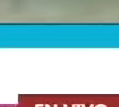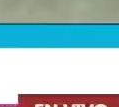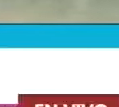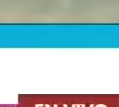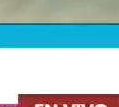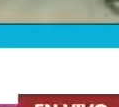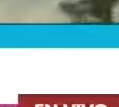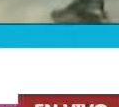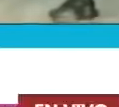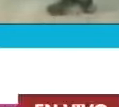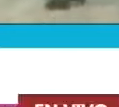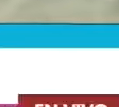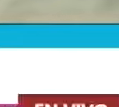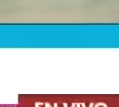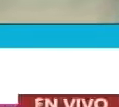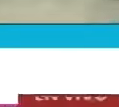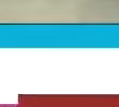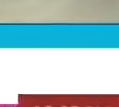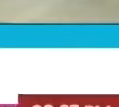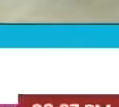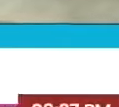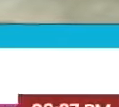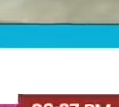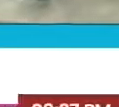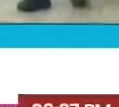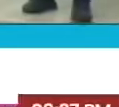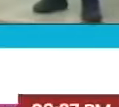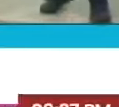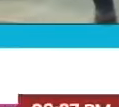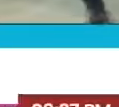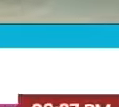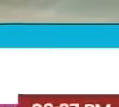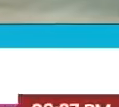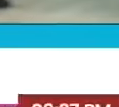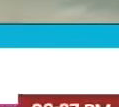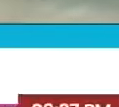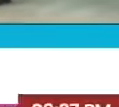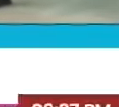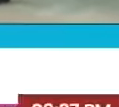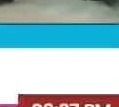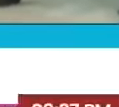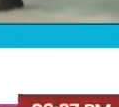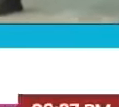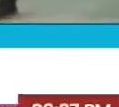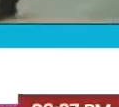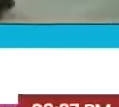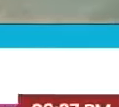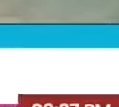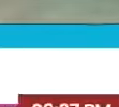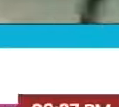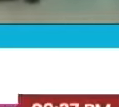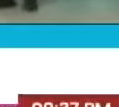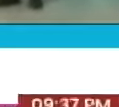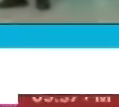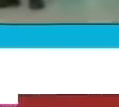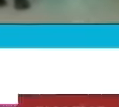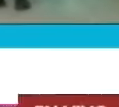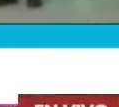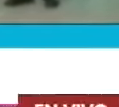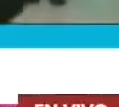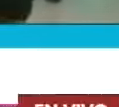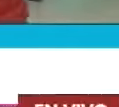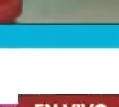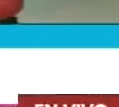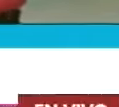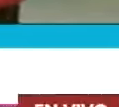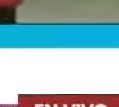está contigo, en la buena y en la mala. Maduro es que es amigo, que siempre te acompaña. Maduro